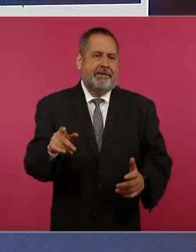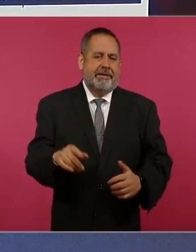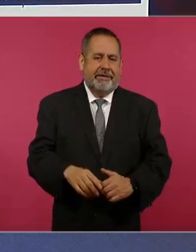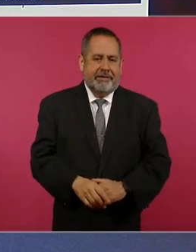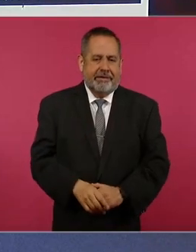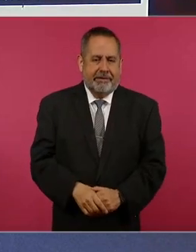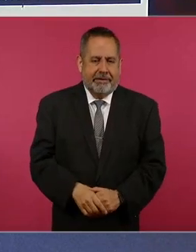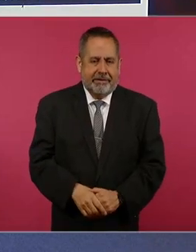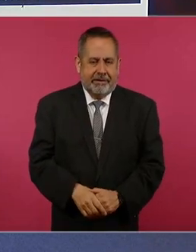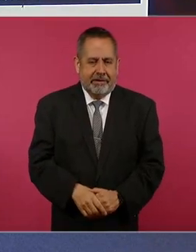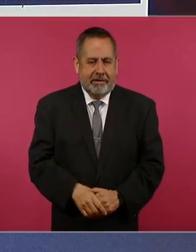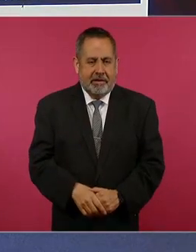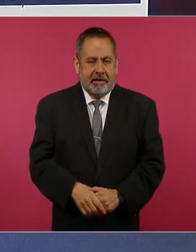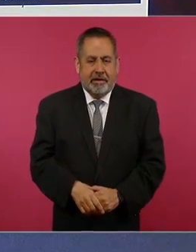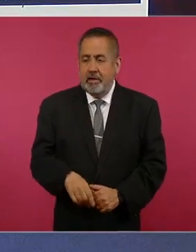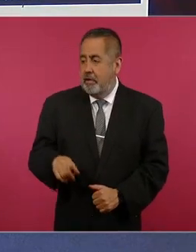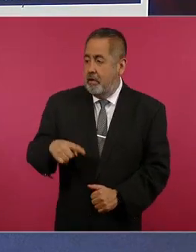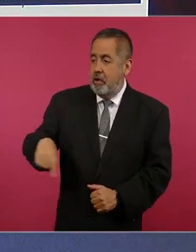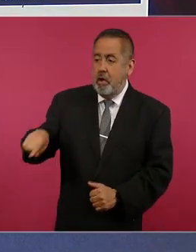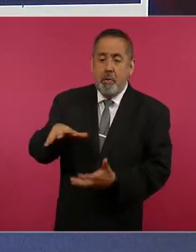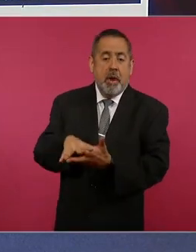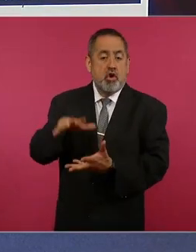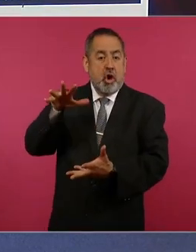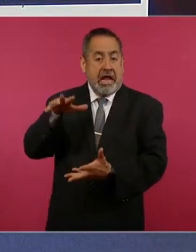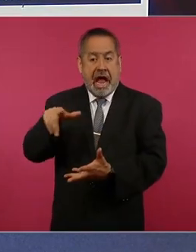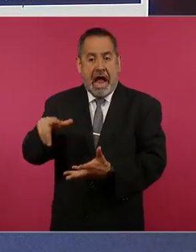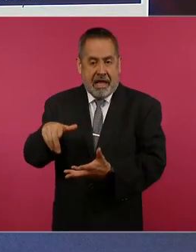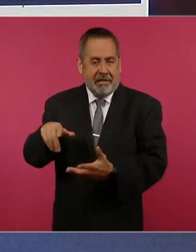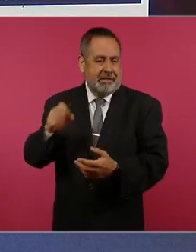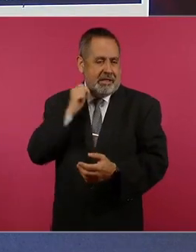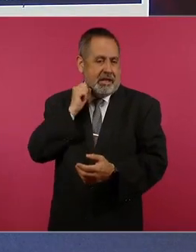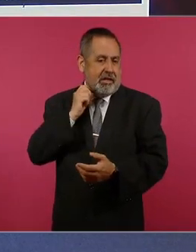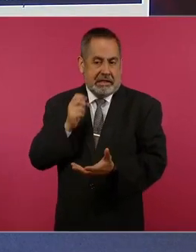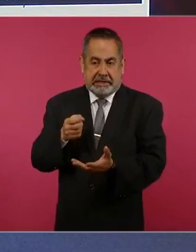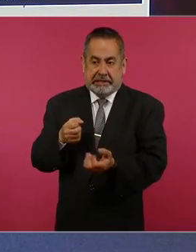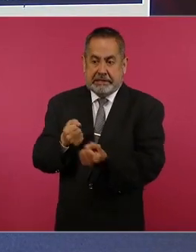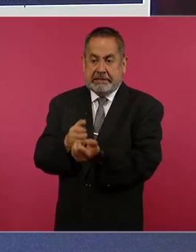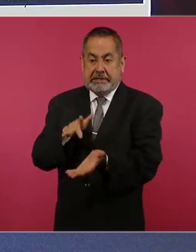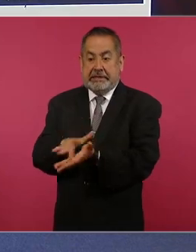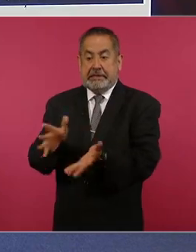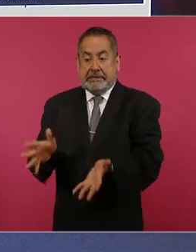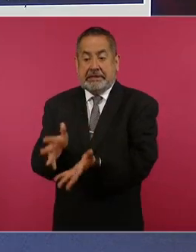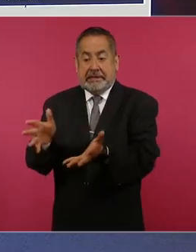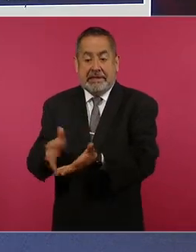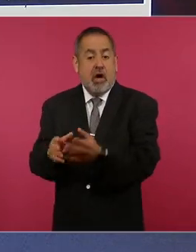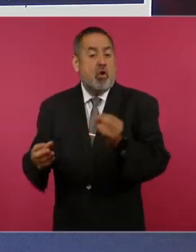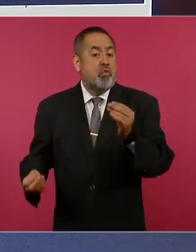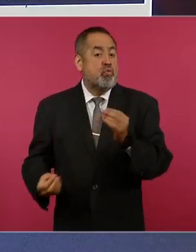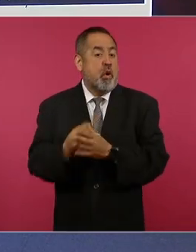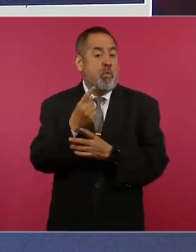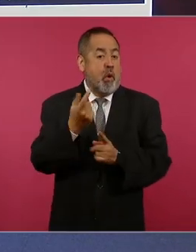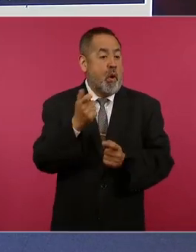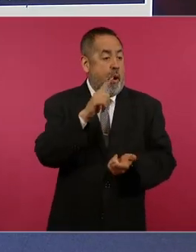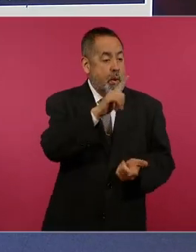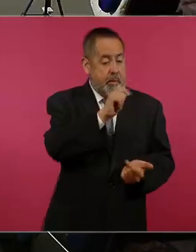La mayoría oficialista impulsa la creación de un nuevo fondo de pensiones para el bienestar